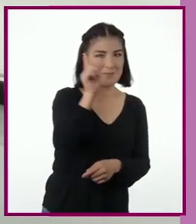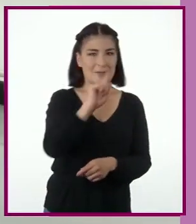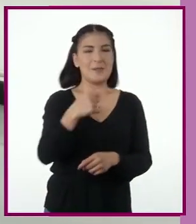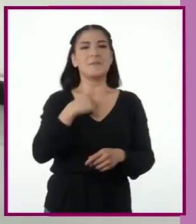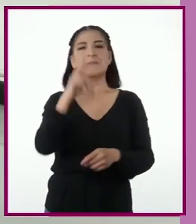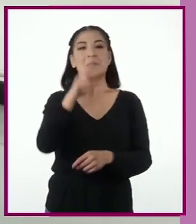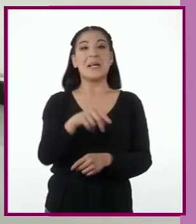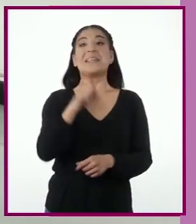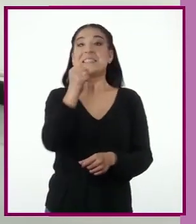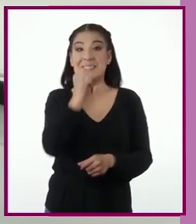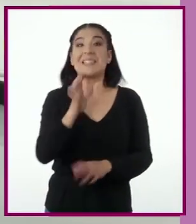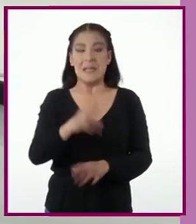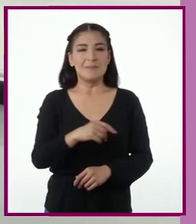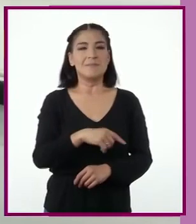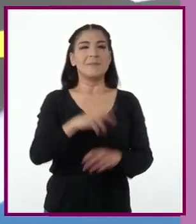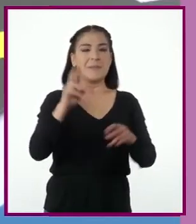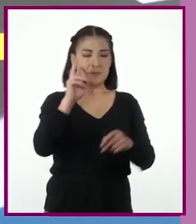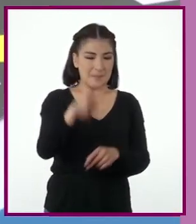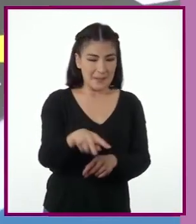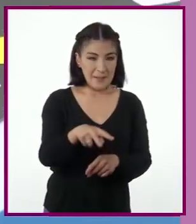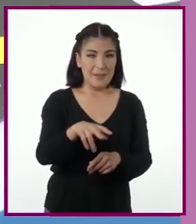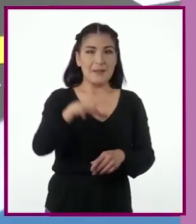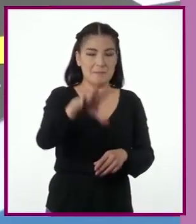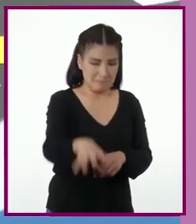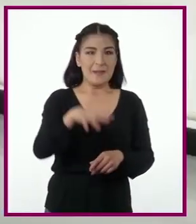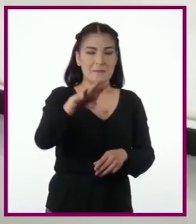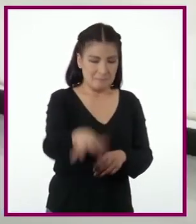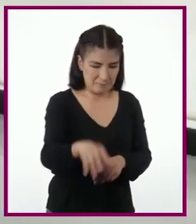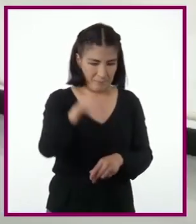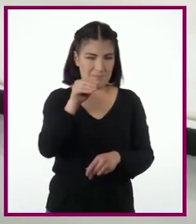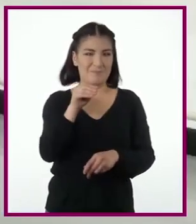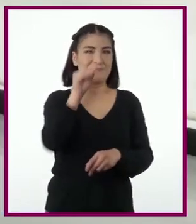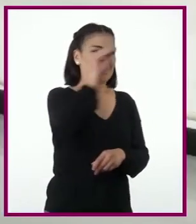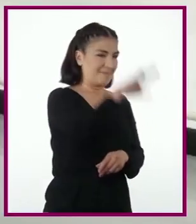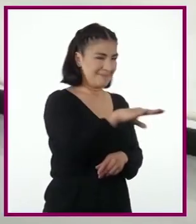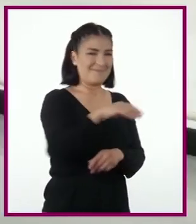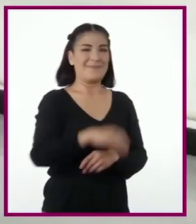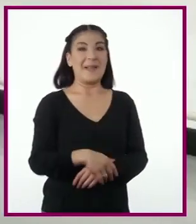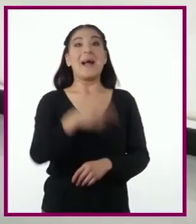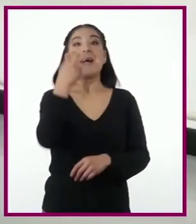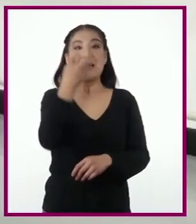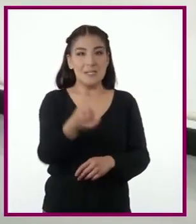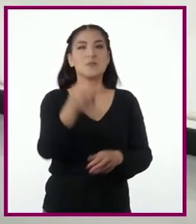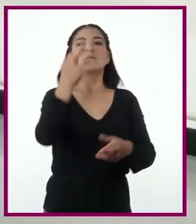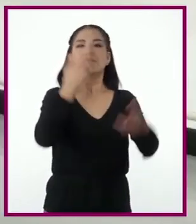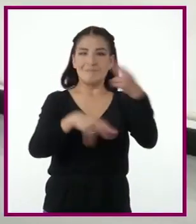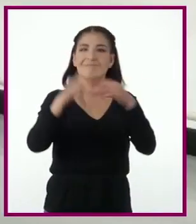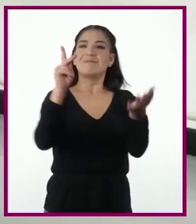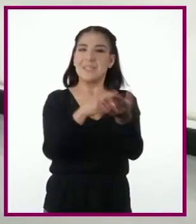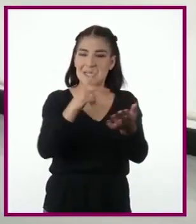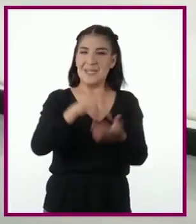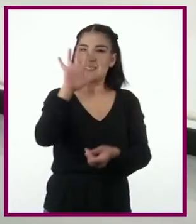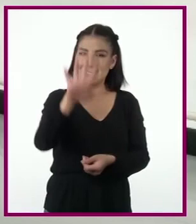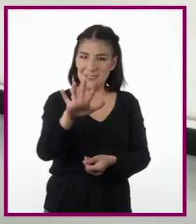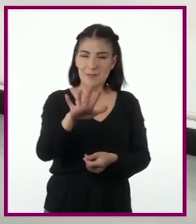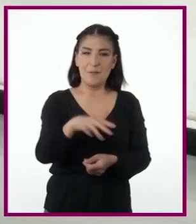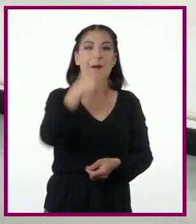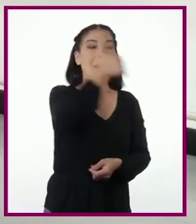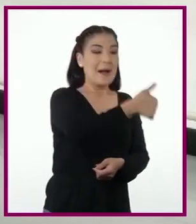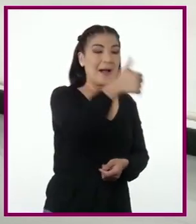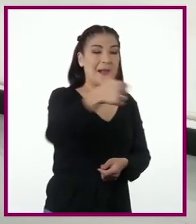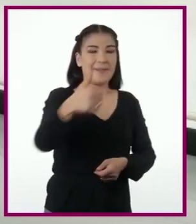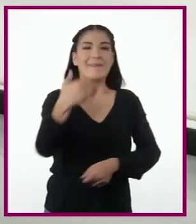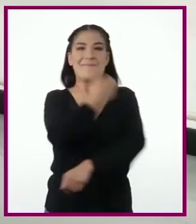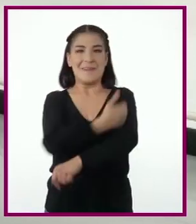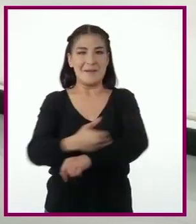un segundo me dice, ahora, levanto y recojo el primero. Esta acción la van a repetir 5 veces, cada uno de tus